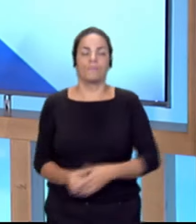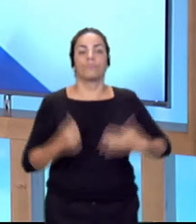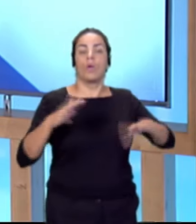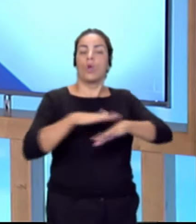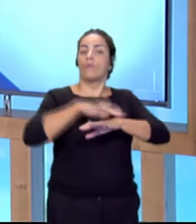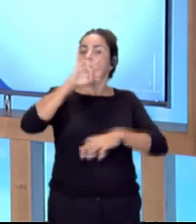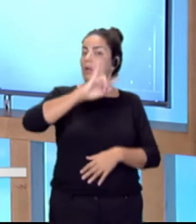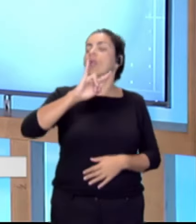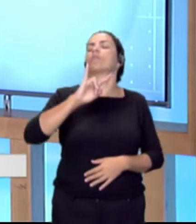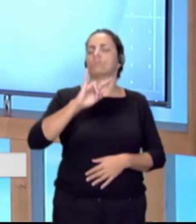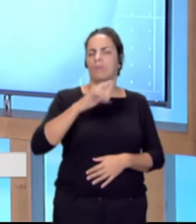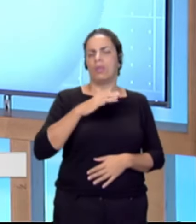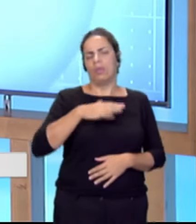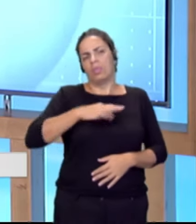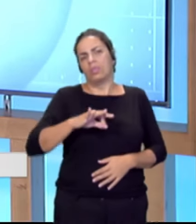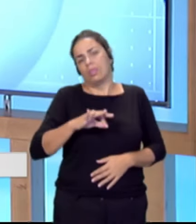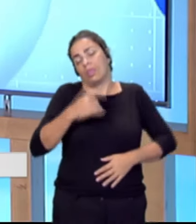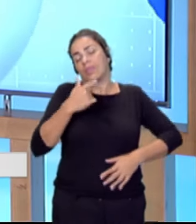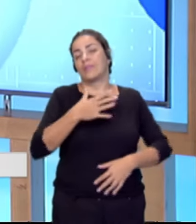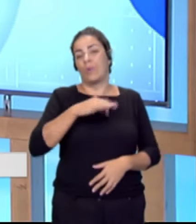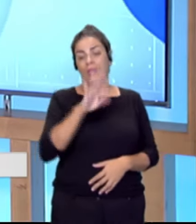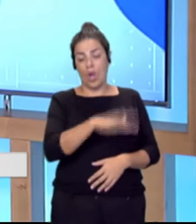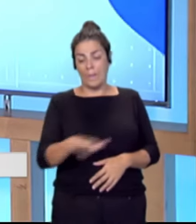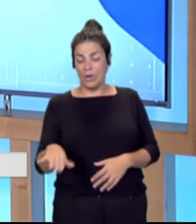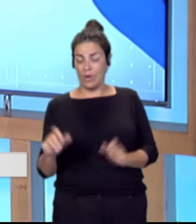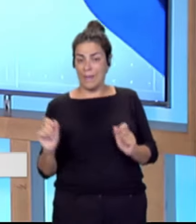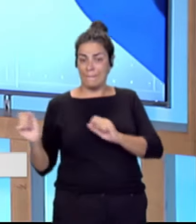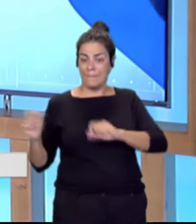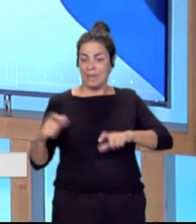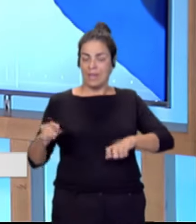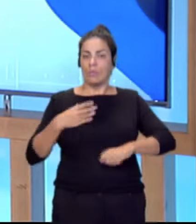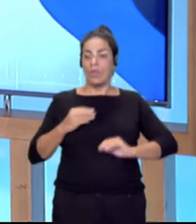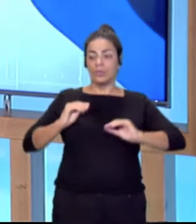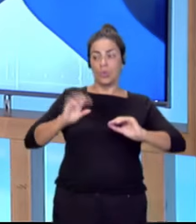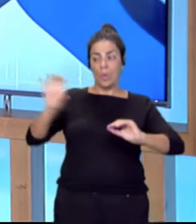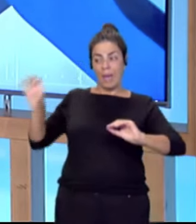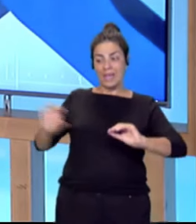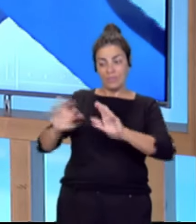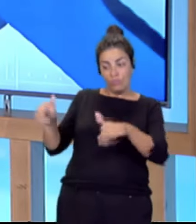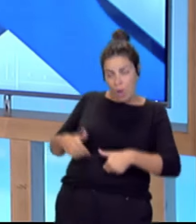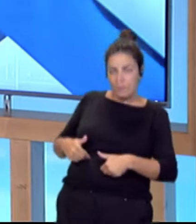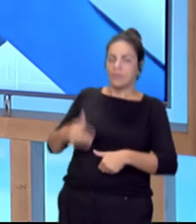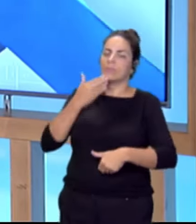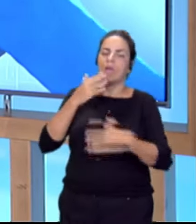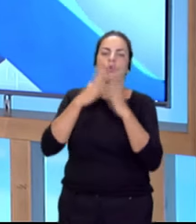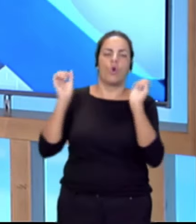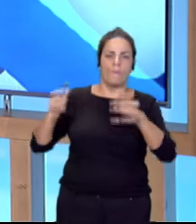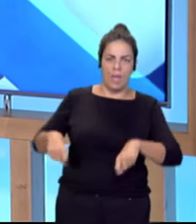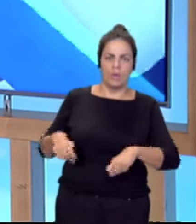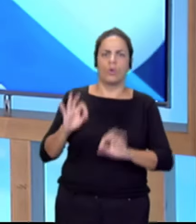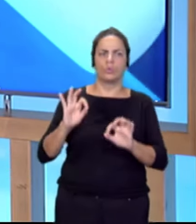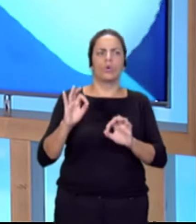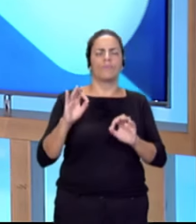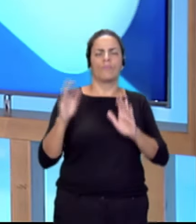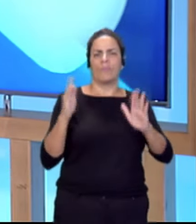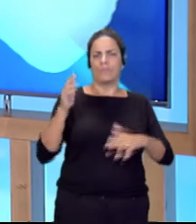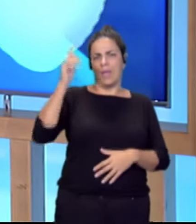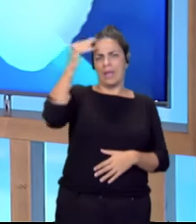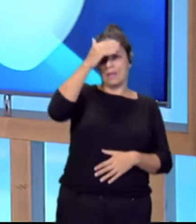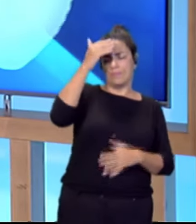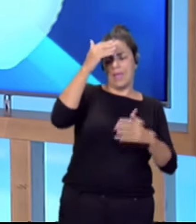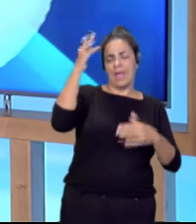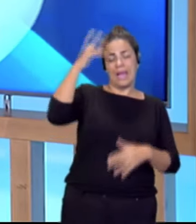la posibilidad de devolver a menores migrantes a sus países de origen a través de un convenio. Es una medida que se puso sobre la mesa durante el viaje de Clavijo a